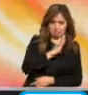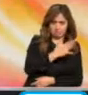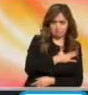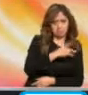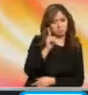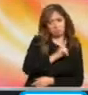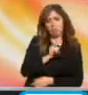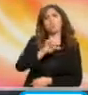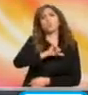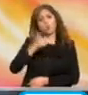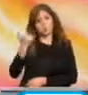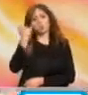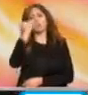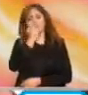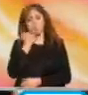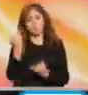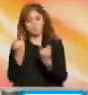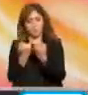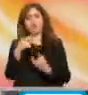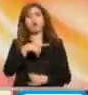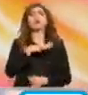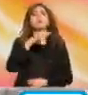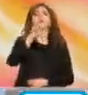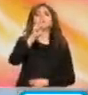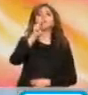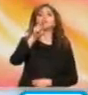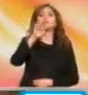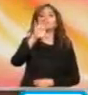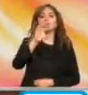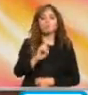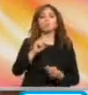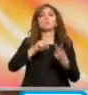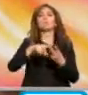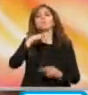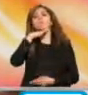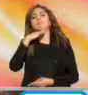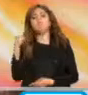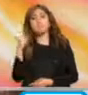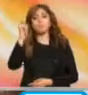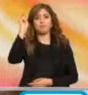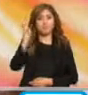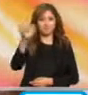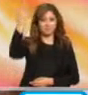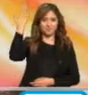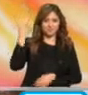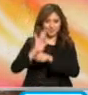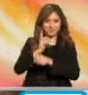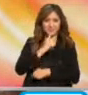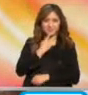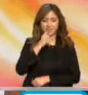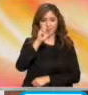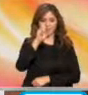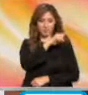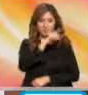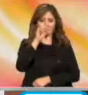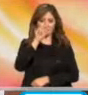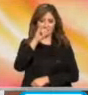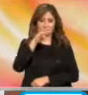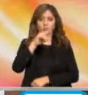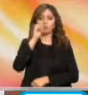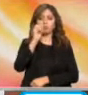se va comunicando. En náhuatl tenemos muchas en México que son intraducibles a otros